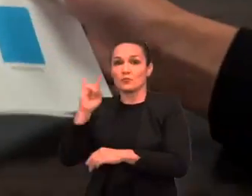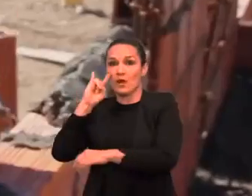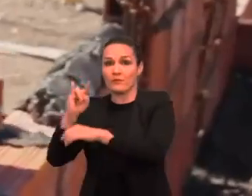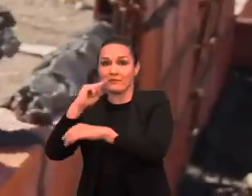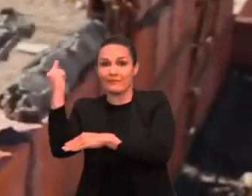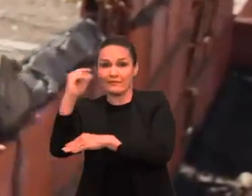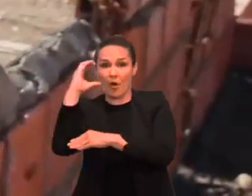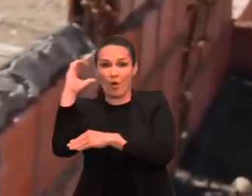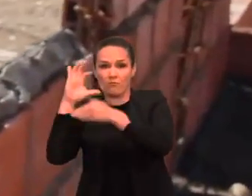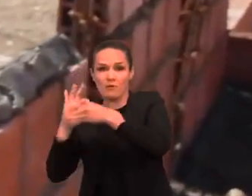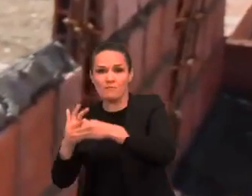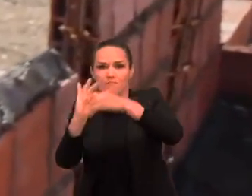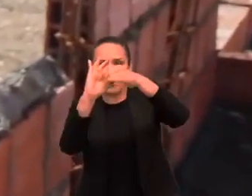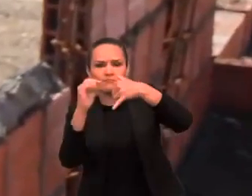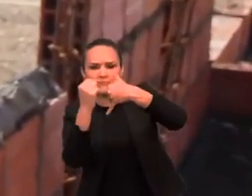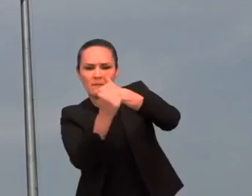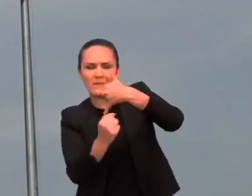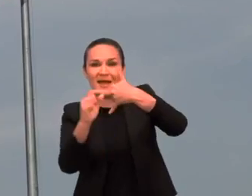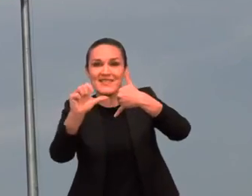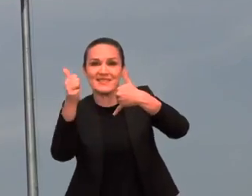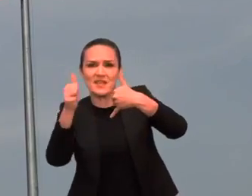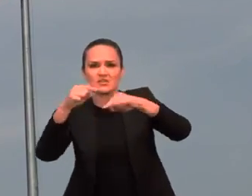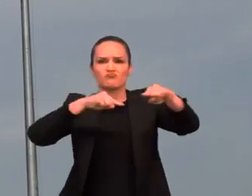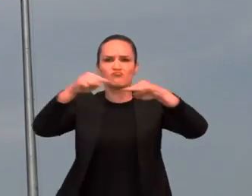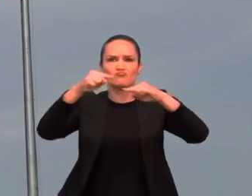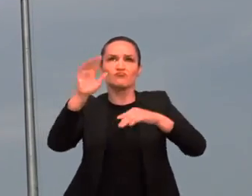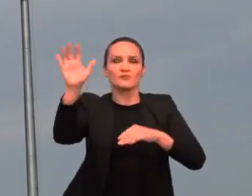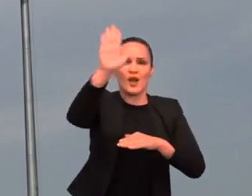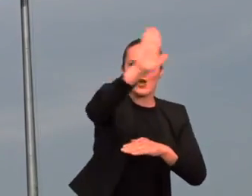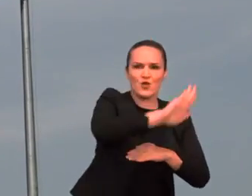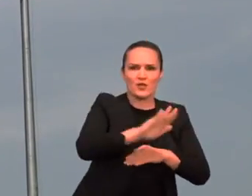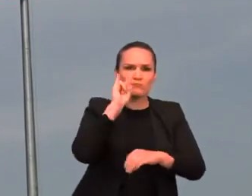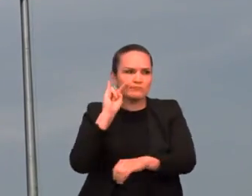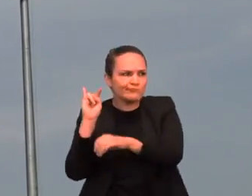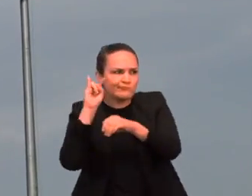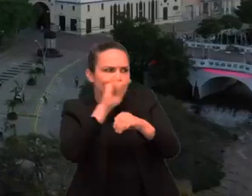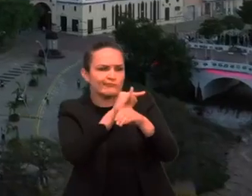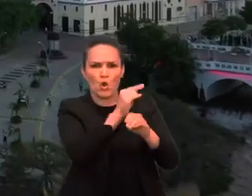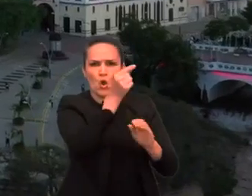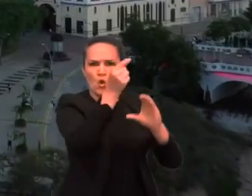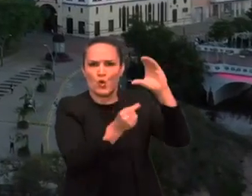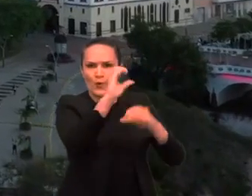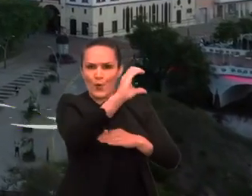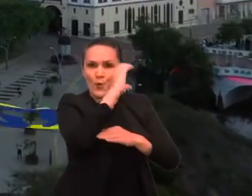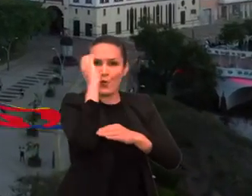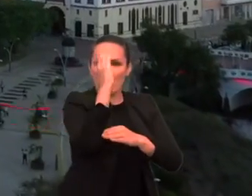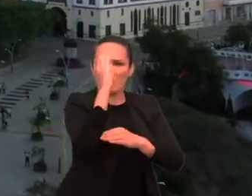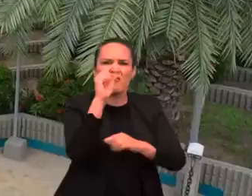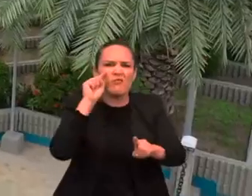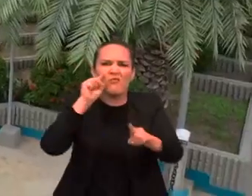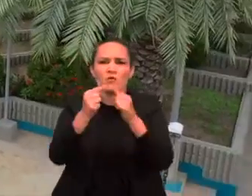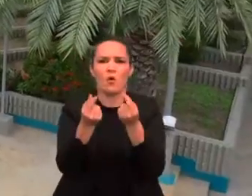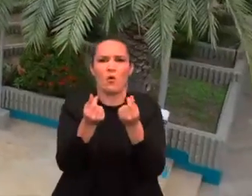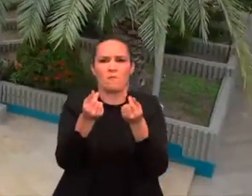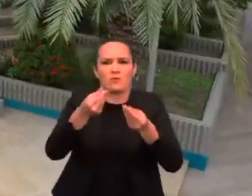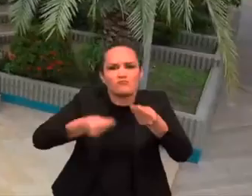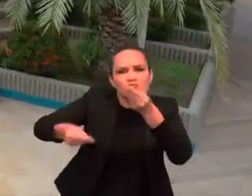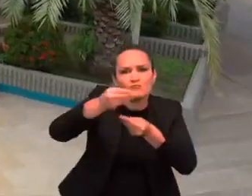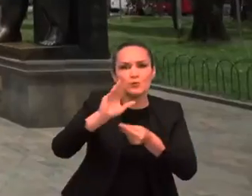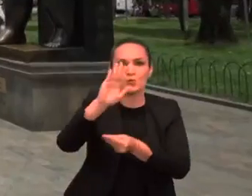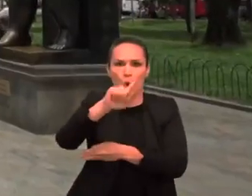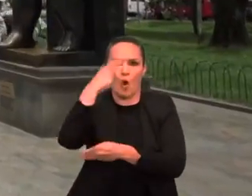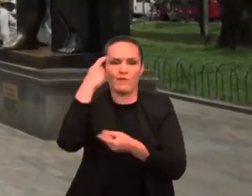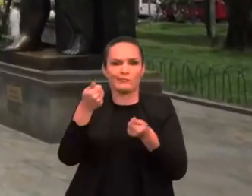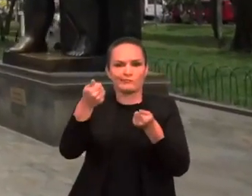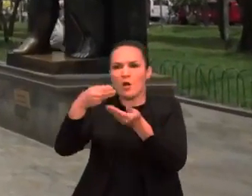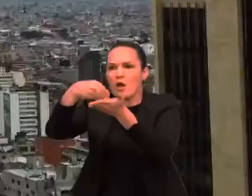y sus 10 gerencias seccionales ejerce la vigilancia de la gestión fiscal de las Contralorías del país para el buen